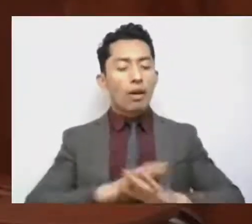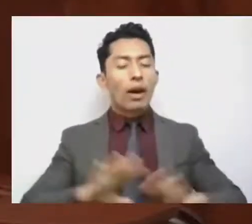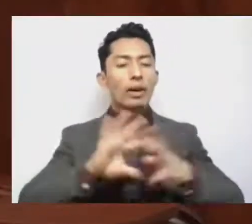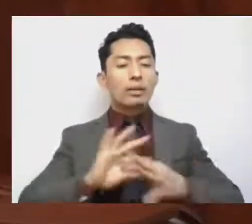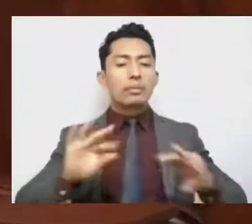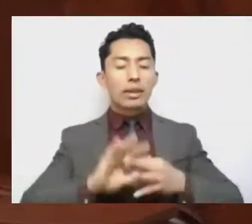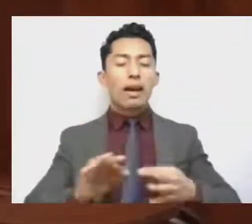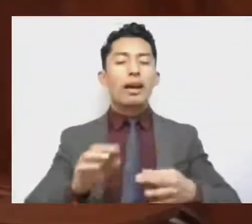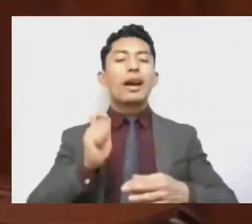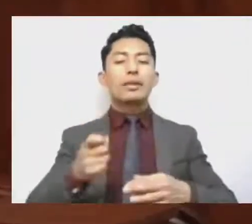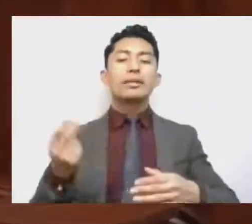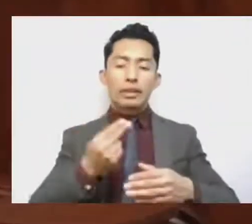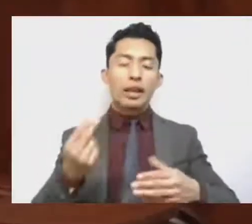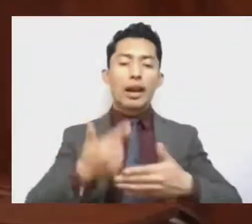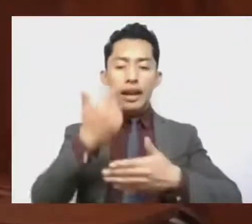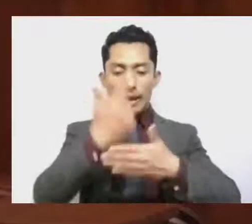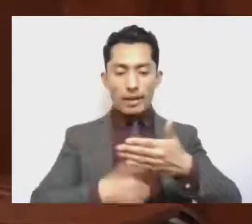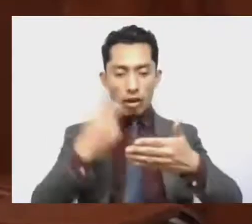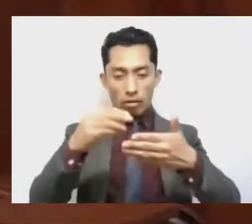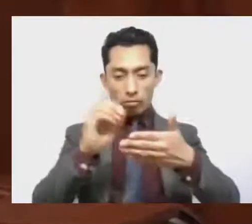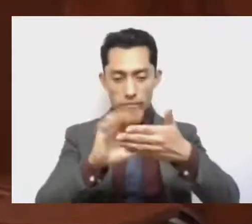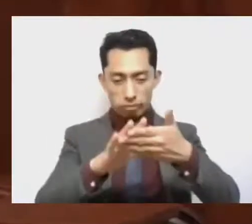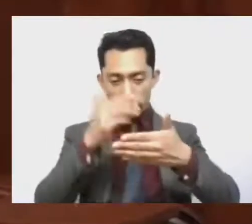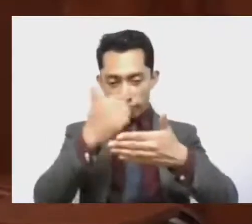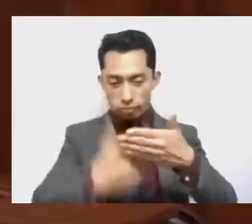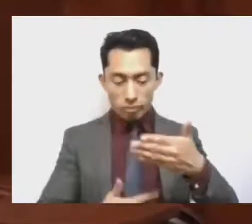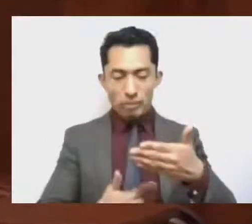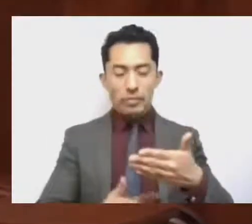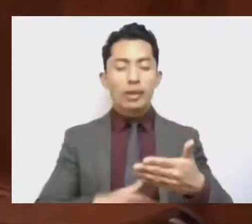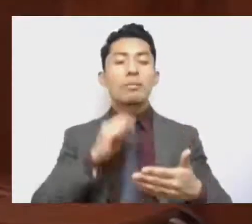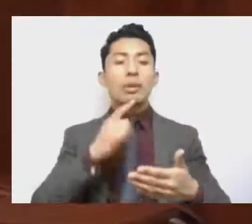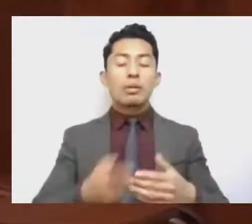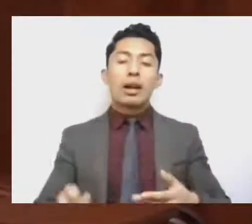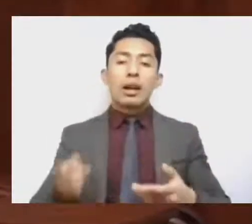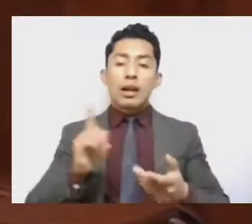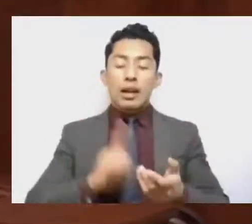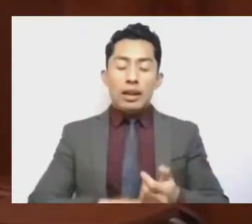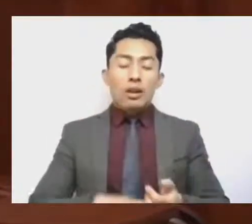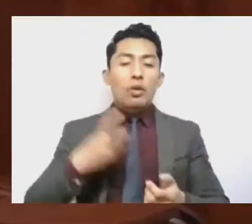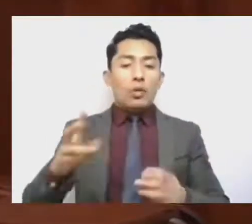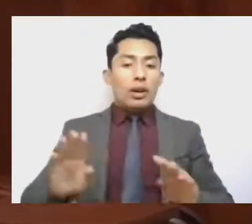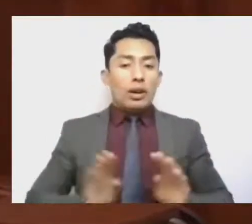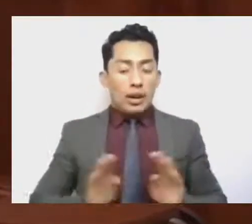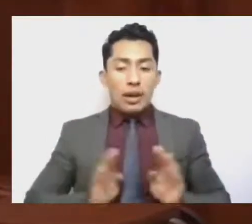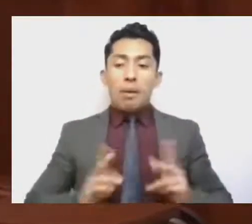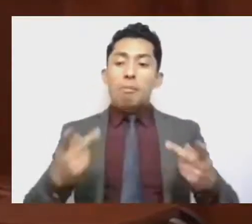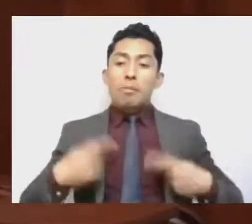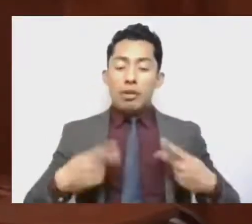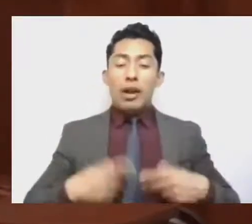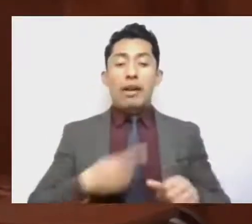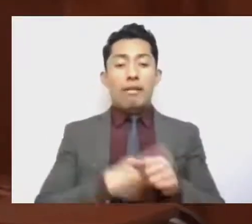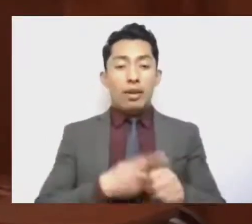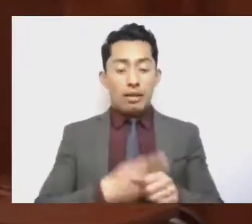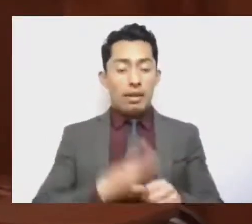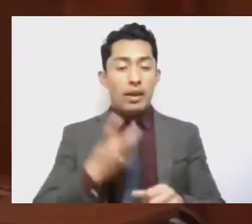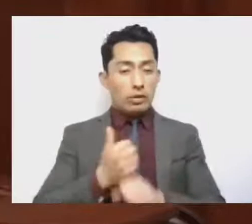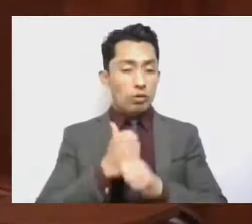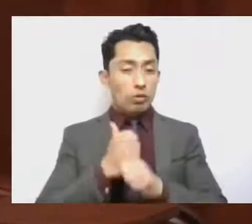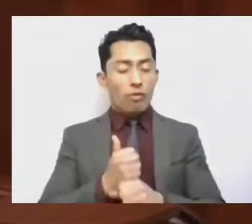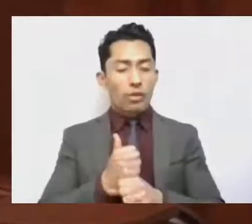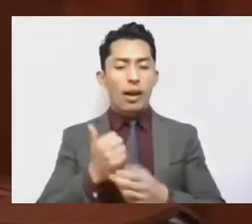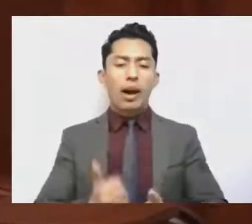registro. Adicionalmente, la identificación de las características de los pacientes con esta enfermedad permitirá